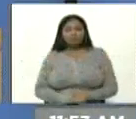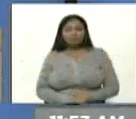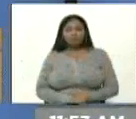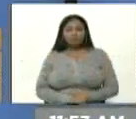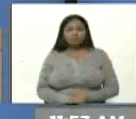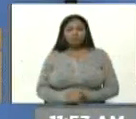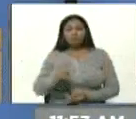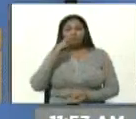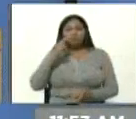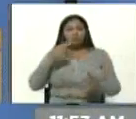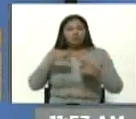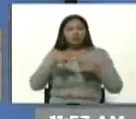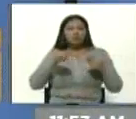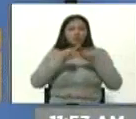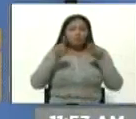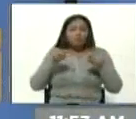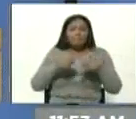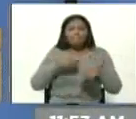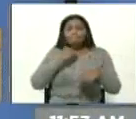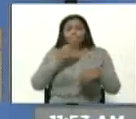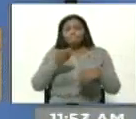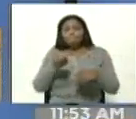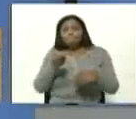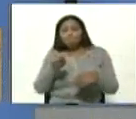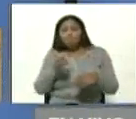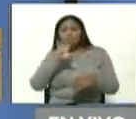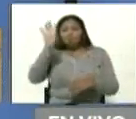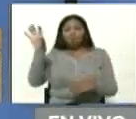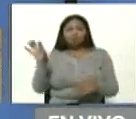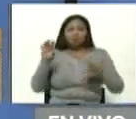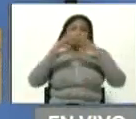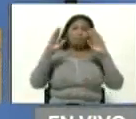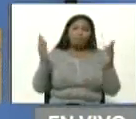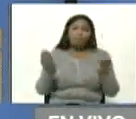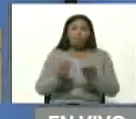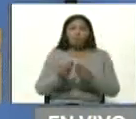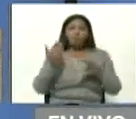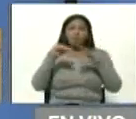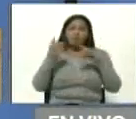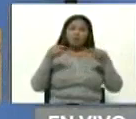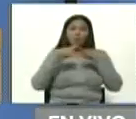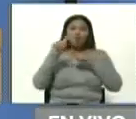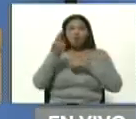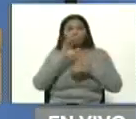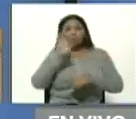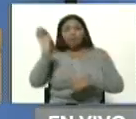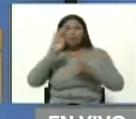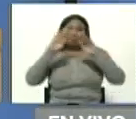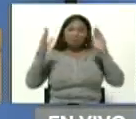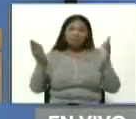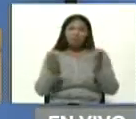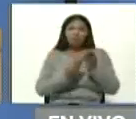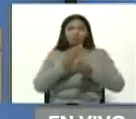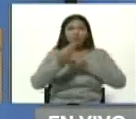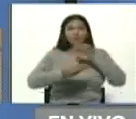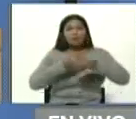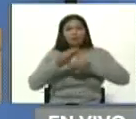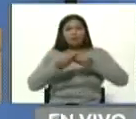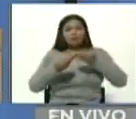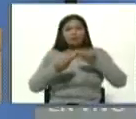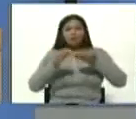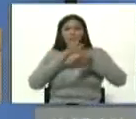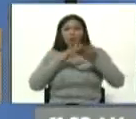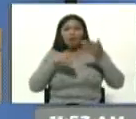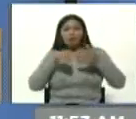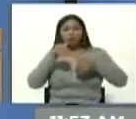un simulacro. Muy pocos países del mundo, algunos escriben que este es el único país del mundo donde se hacen simulacros para